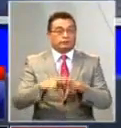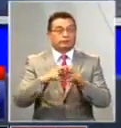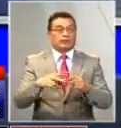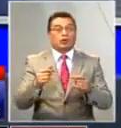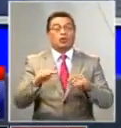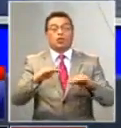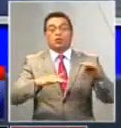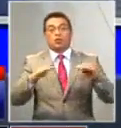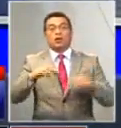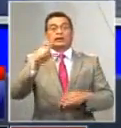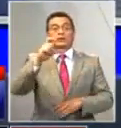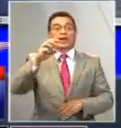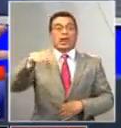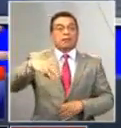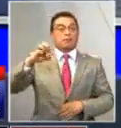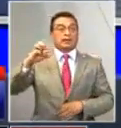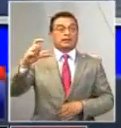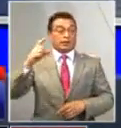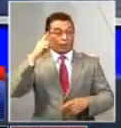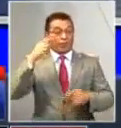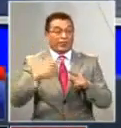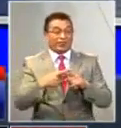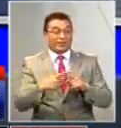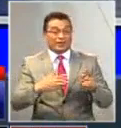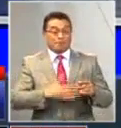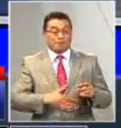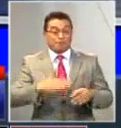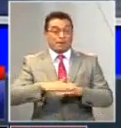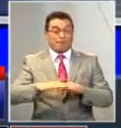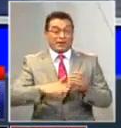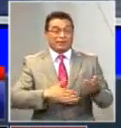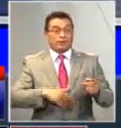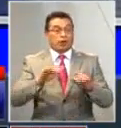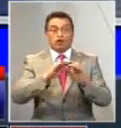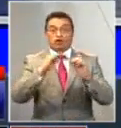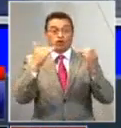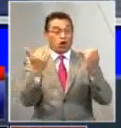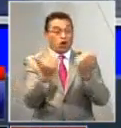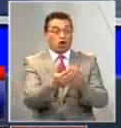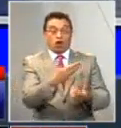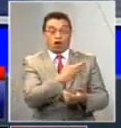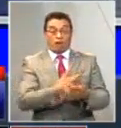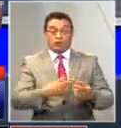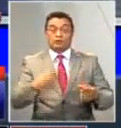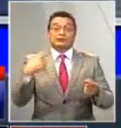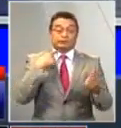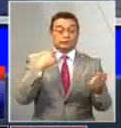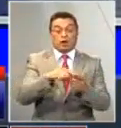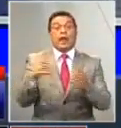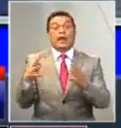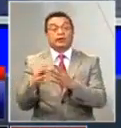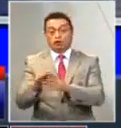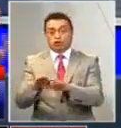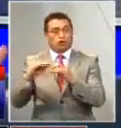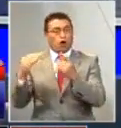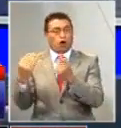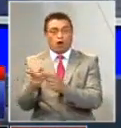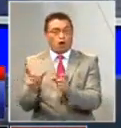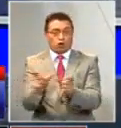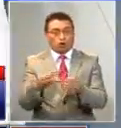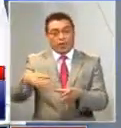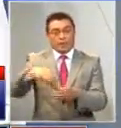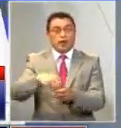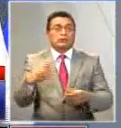con el caso CNPC, que son casos distintos, uno podría decir que en esa empresa falló todo el gobierno corporativo y acá en el ejército fallaron todos los controles